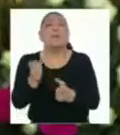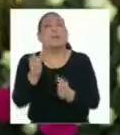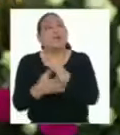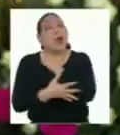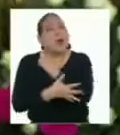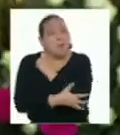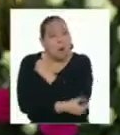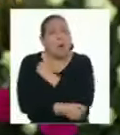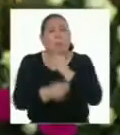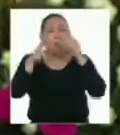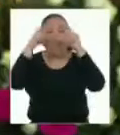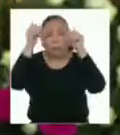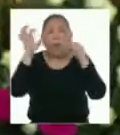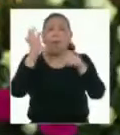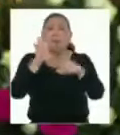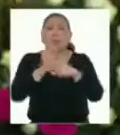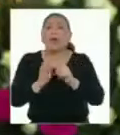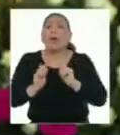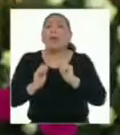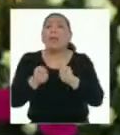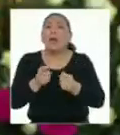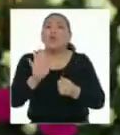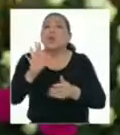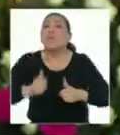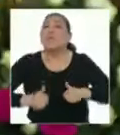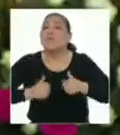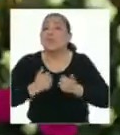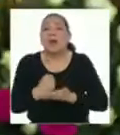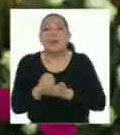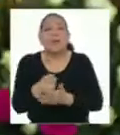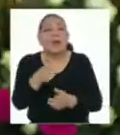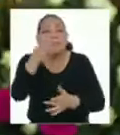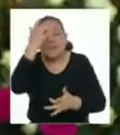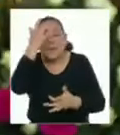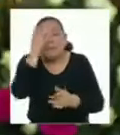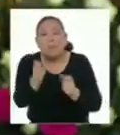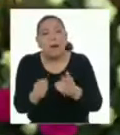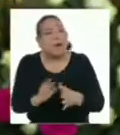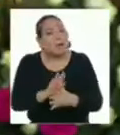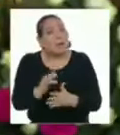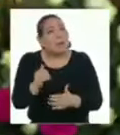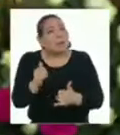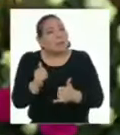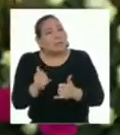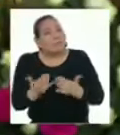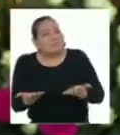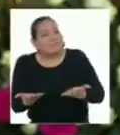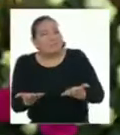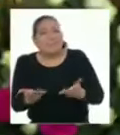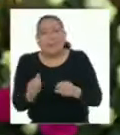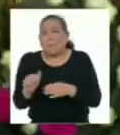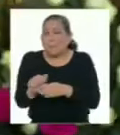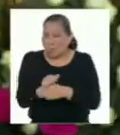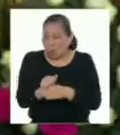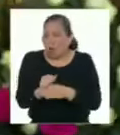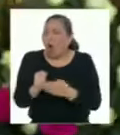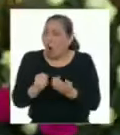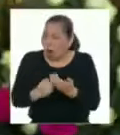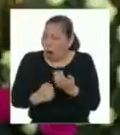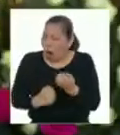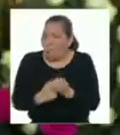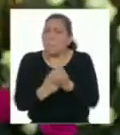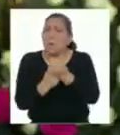indefensos, las enfermeras, los médicos que han dado su vida. Los últimos en general practican esa solidaridad